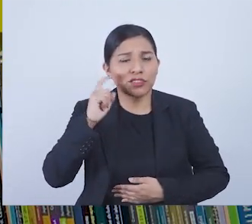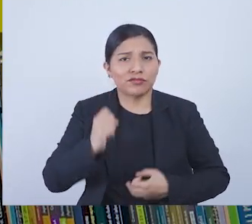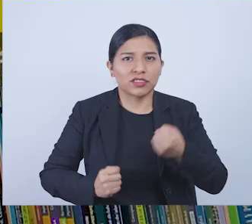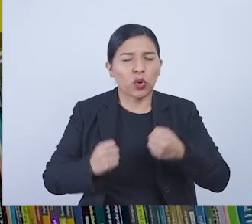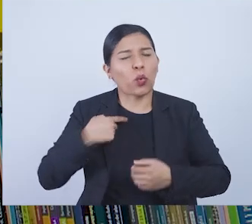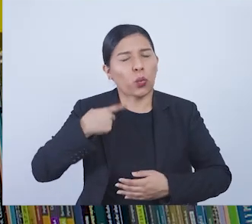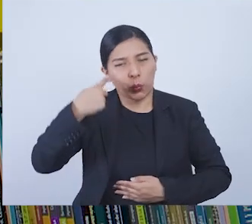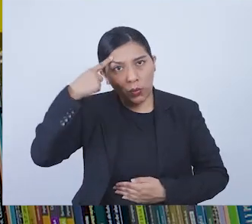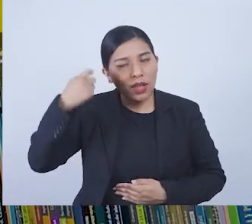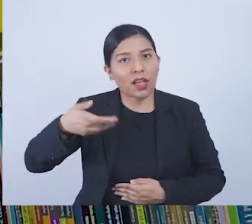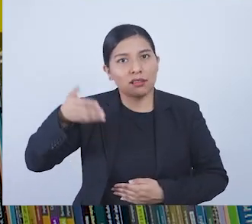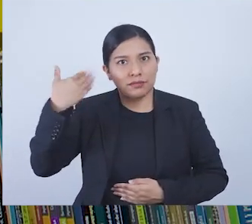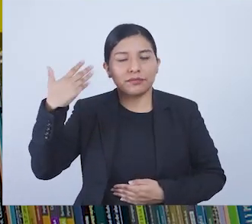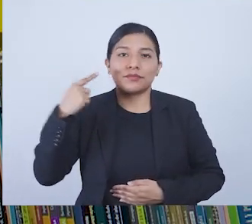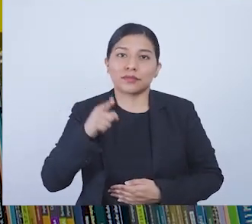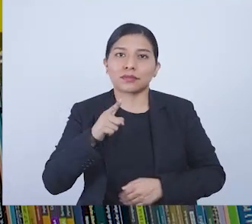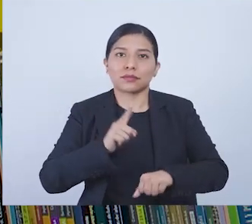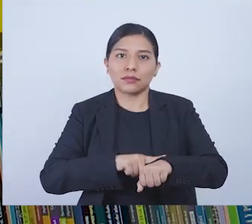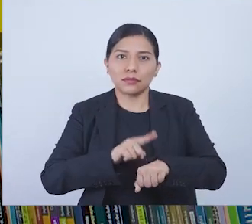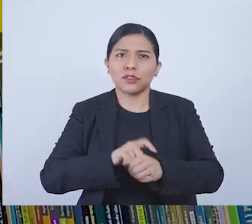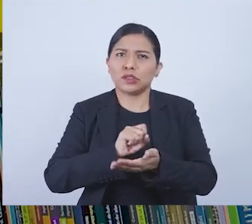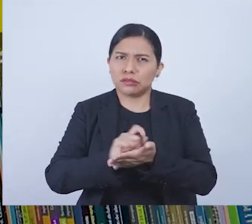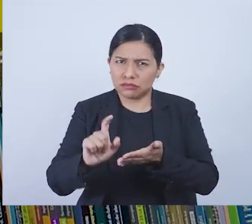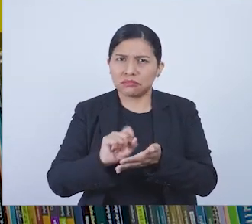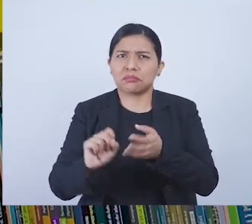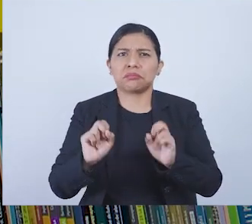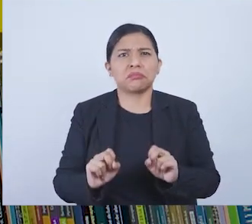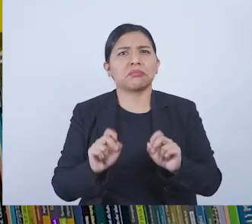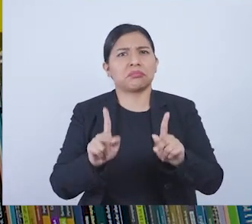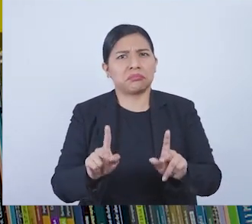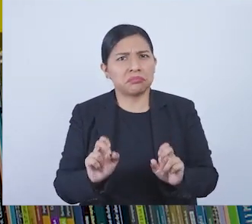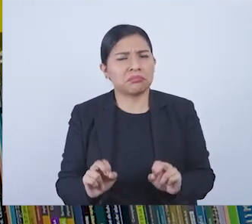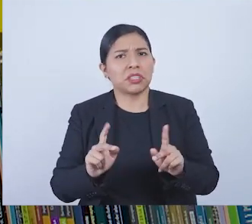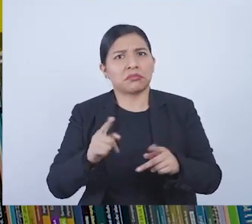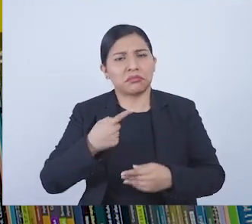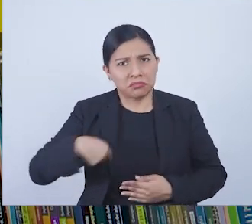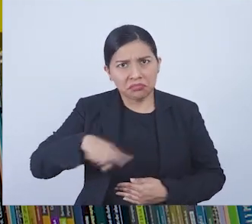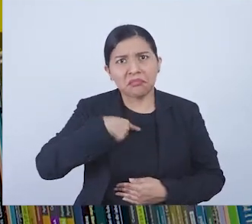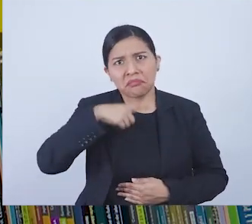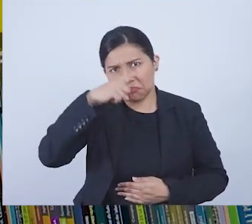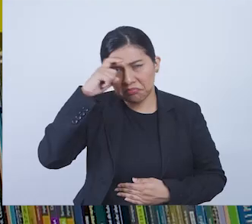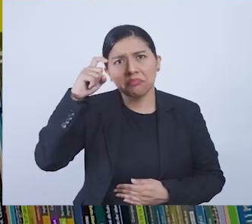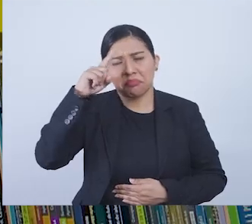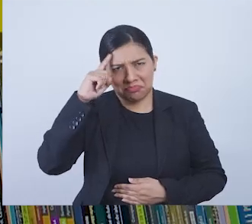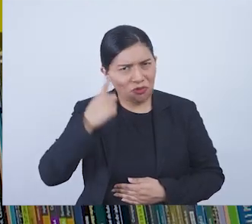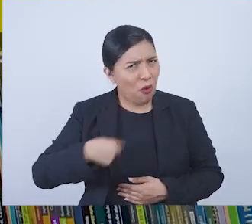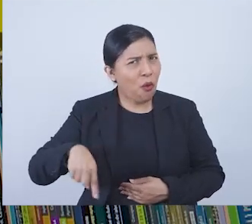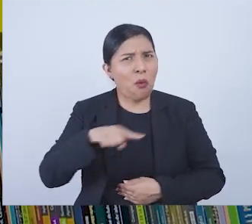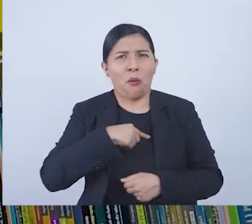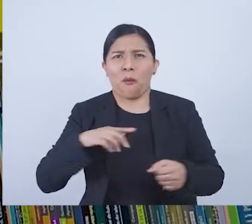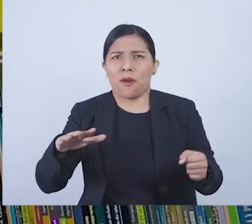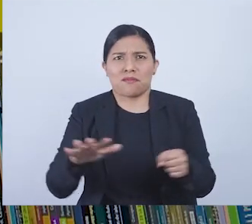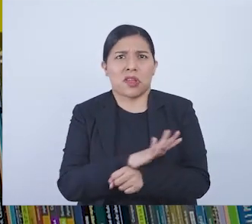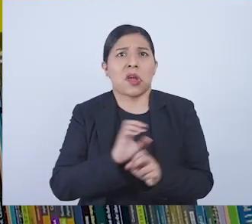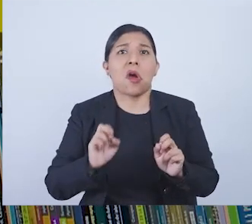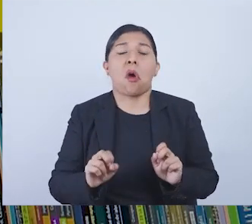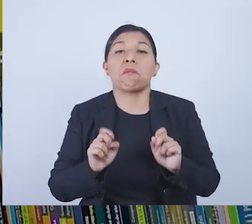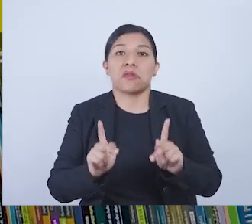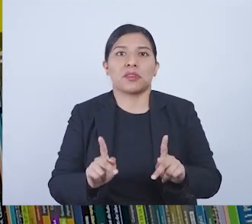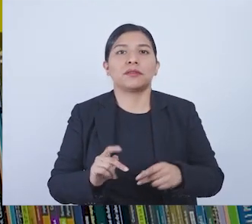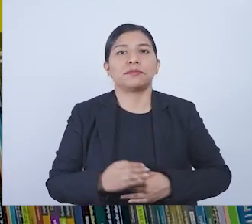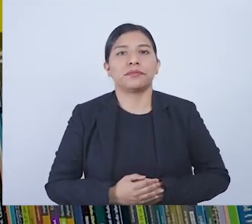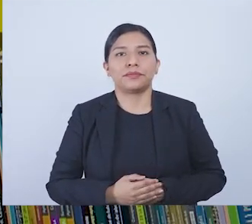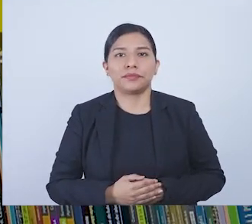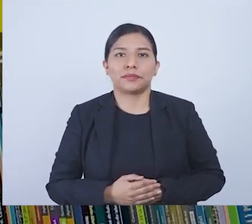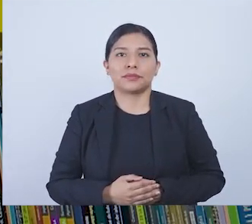Todos los egresados de esa escuela tuvimos oportunidad de encontrar un trabajo al nomás salir y yo creo que esa fue una oportunidad.